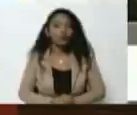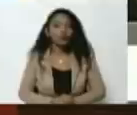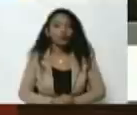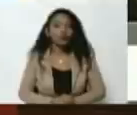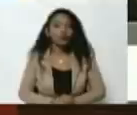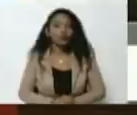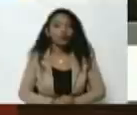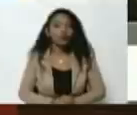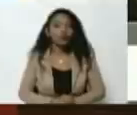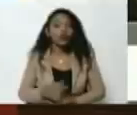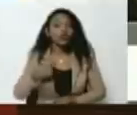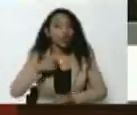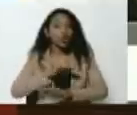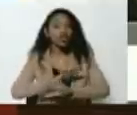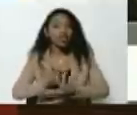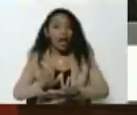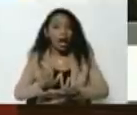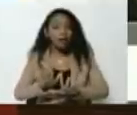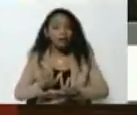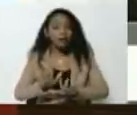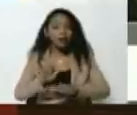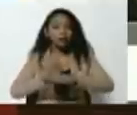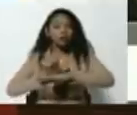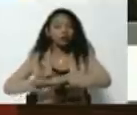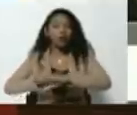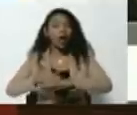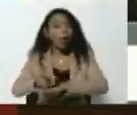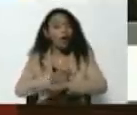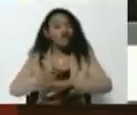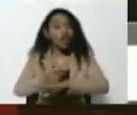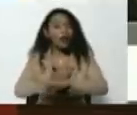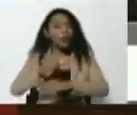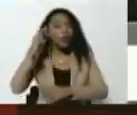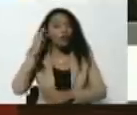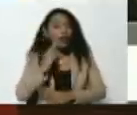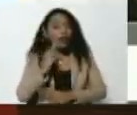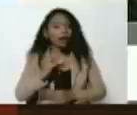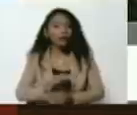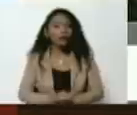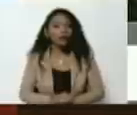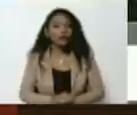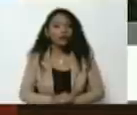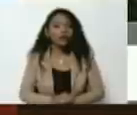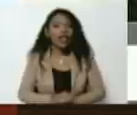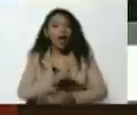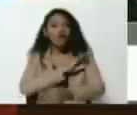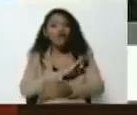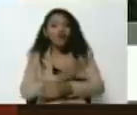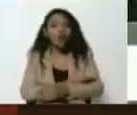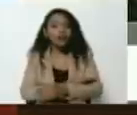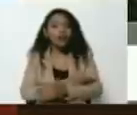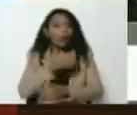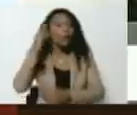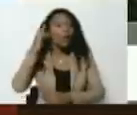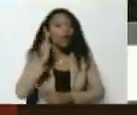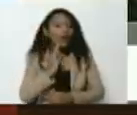Y yo ya manifesté que el gobierno bolivariano y las fuerzas